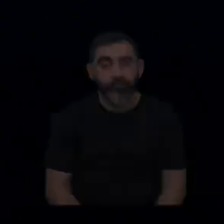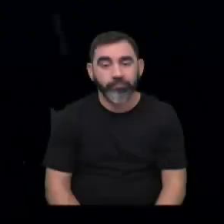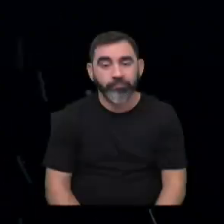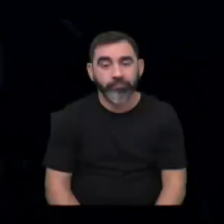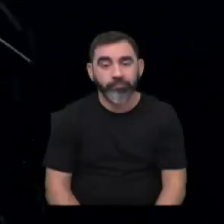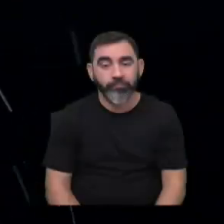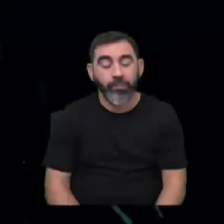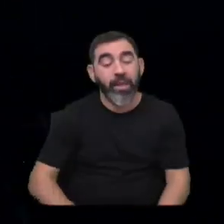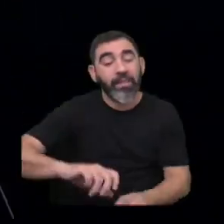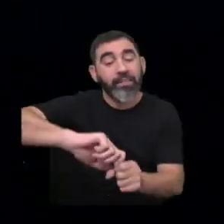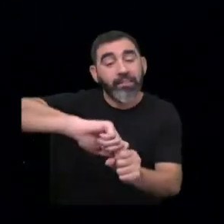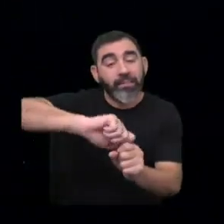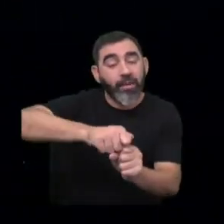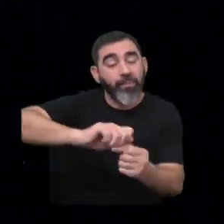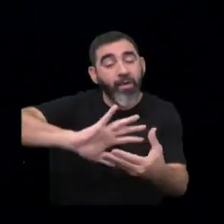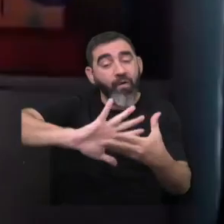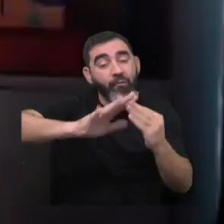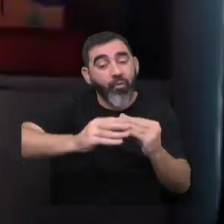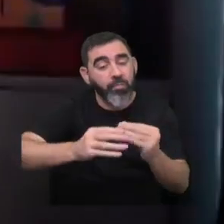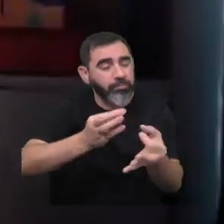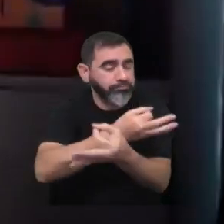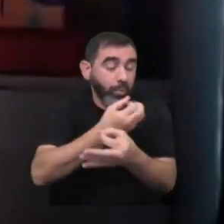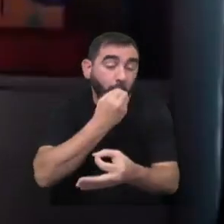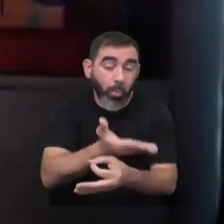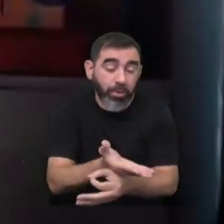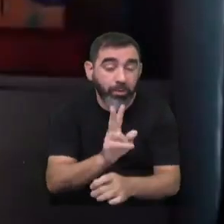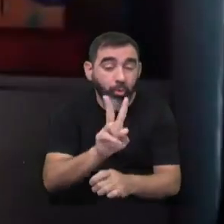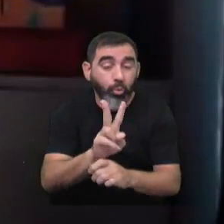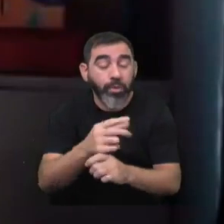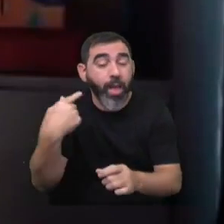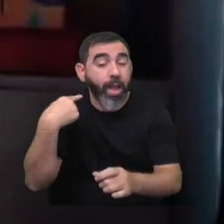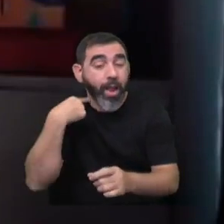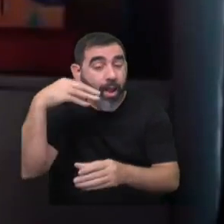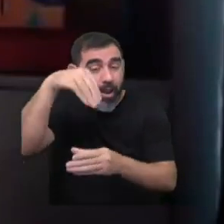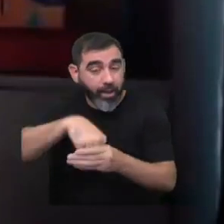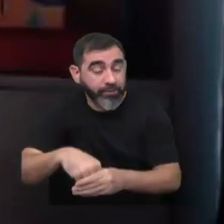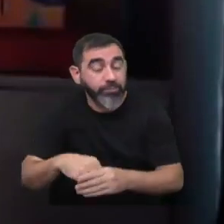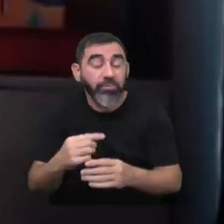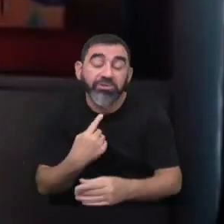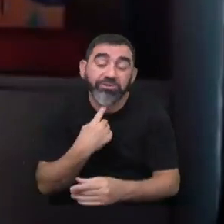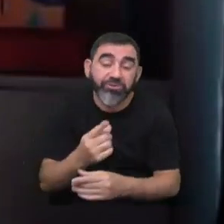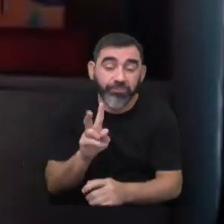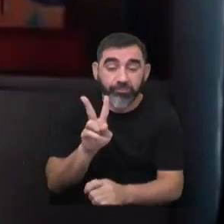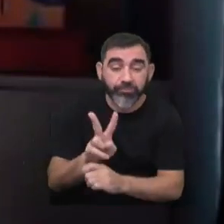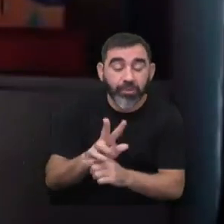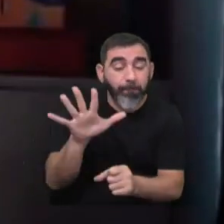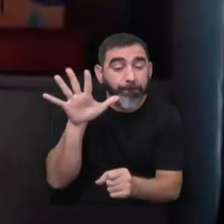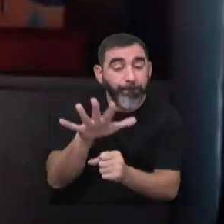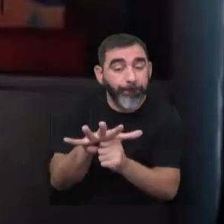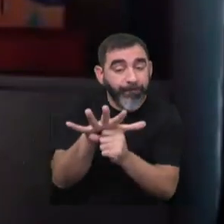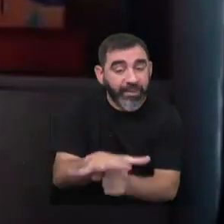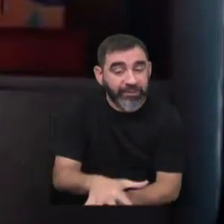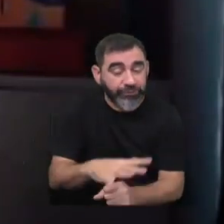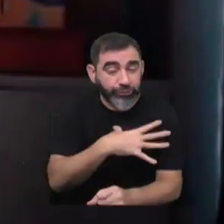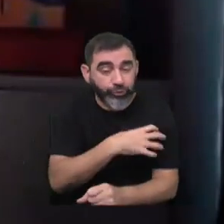El tapón es una manera bastante eficaz de mantener el gas en las botellas porque ayuda a mantener la presión interna de la botella y